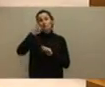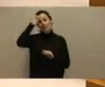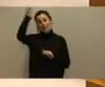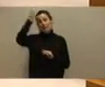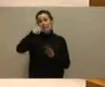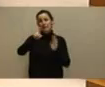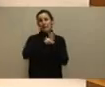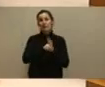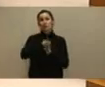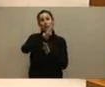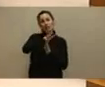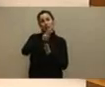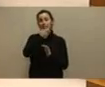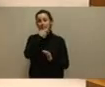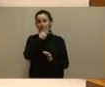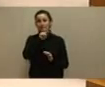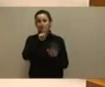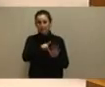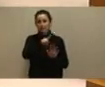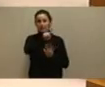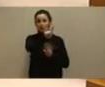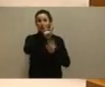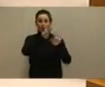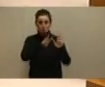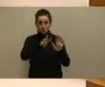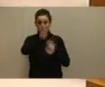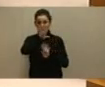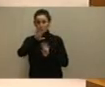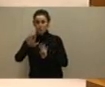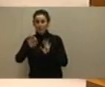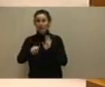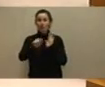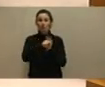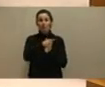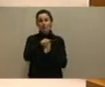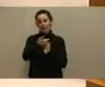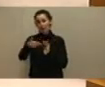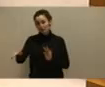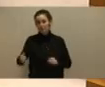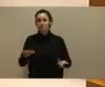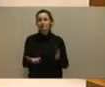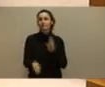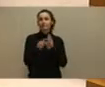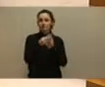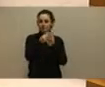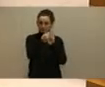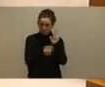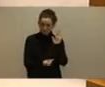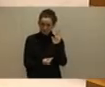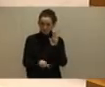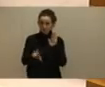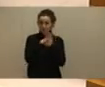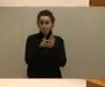de 1982, en el título cuarto, en los artículos 100 y siguientes. Y según lo recogido en dicha ley, no es